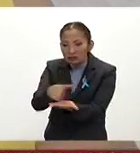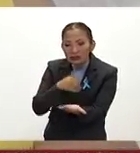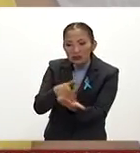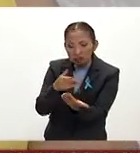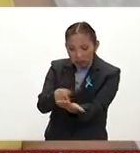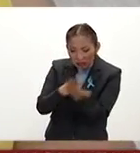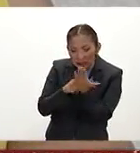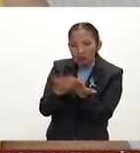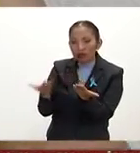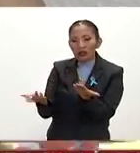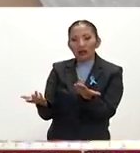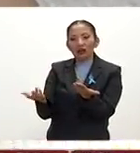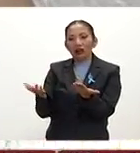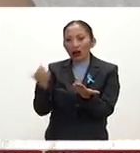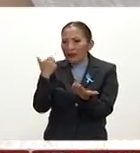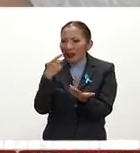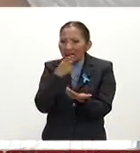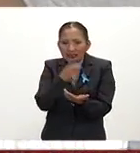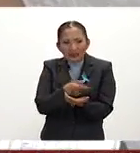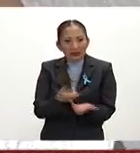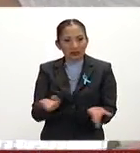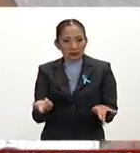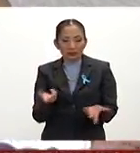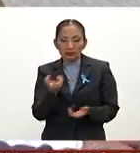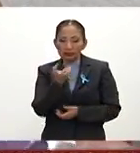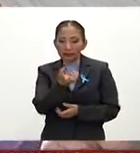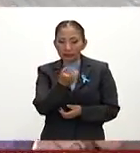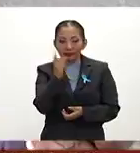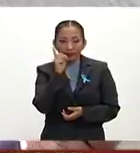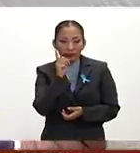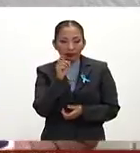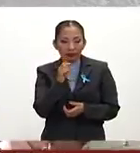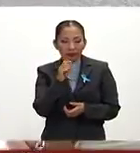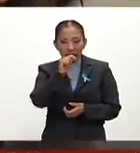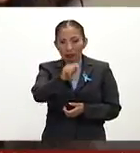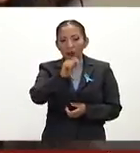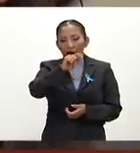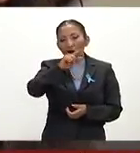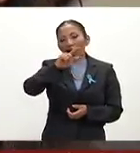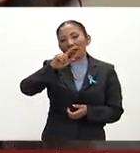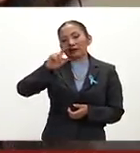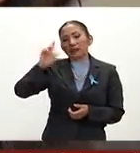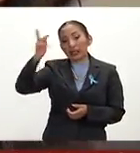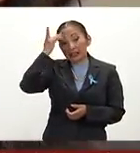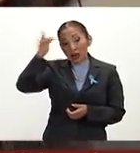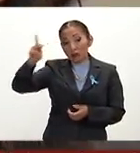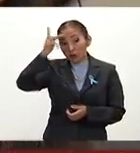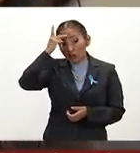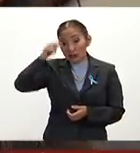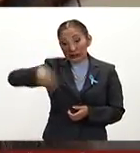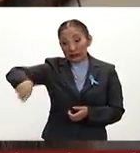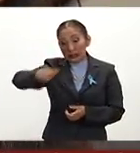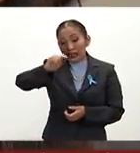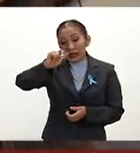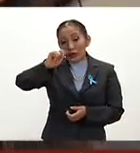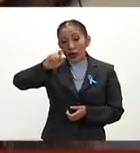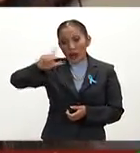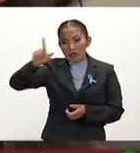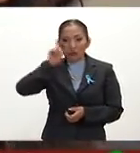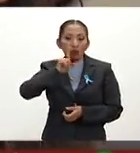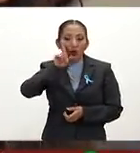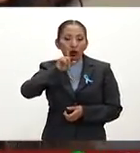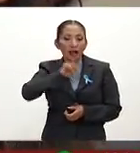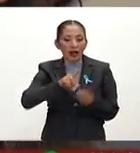te dan los recursos, que es un caso de el Tribunal Electoral de San Luis Potosí, solamente es integrado por una mujer